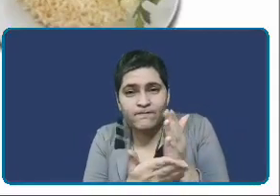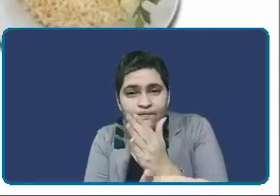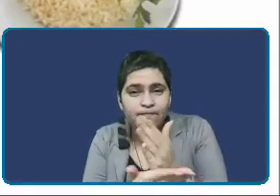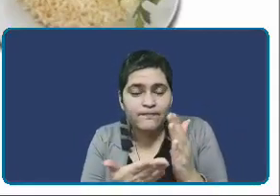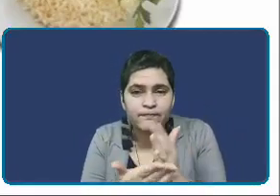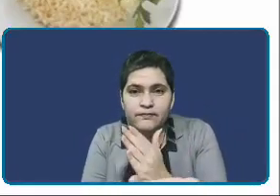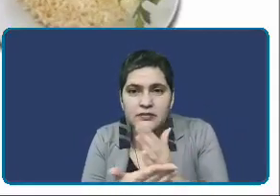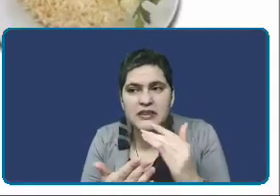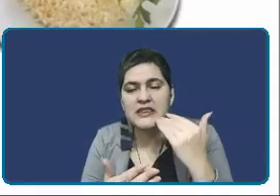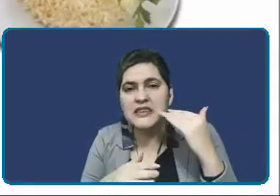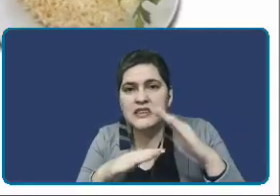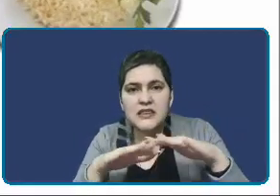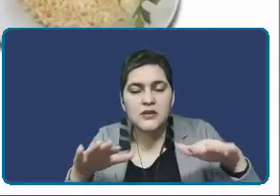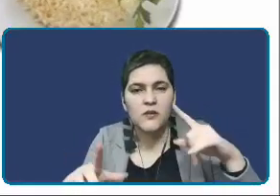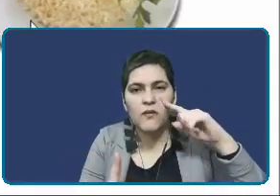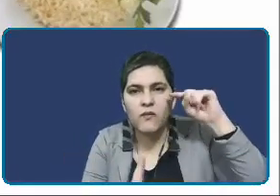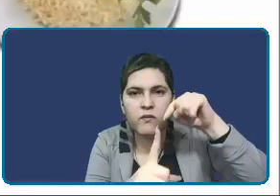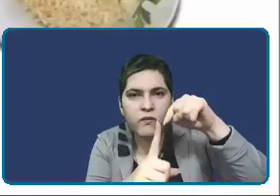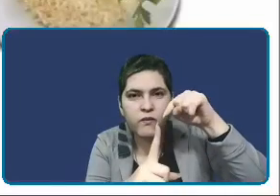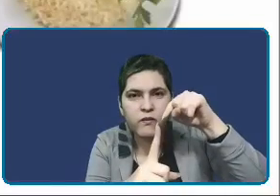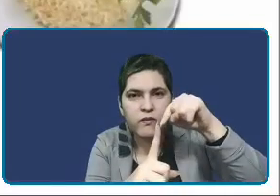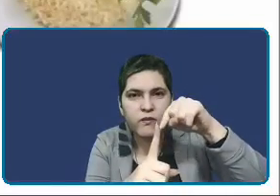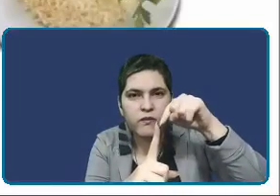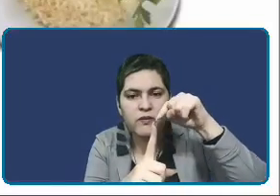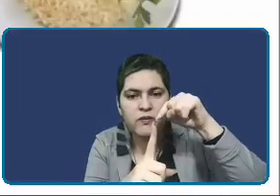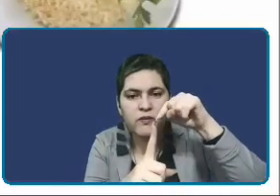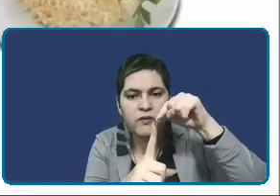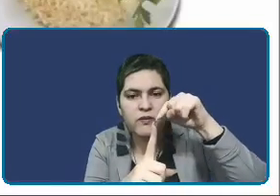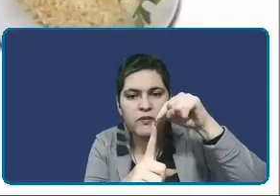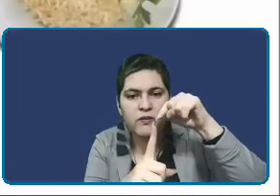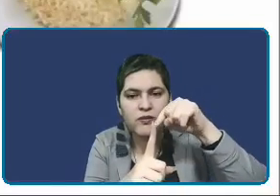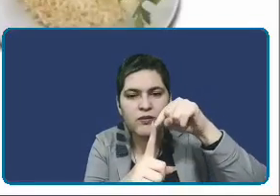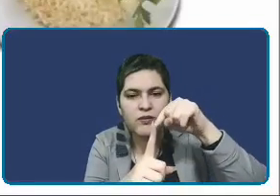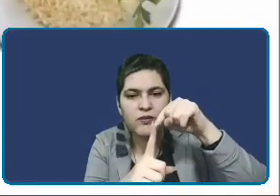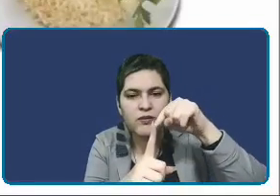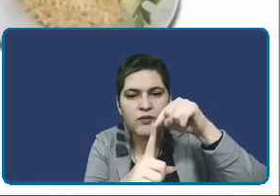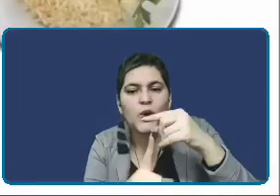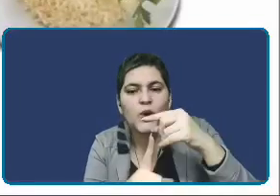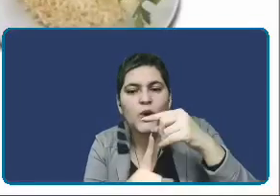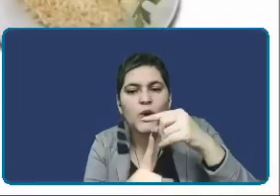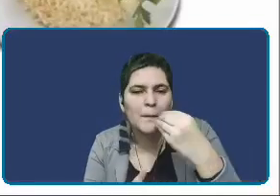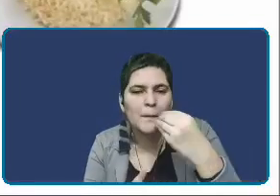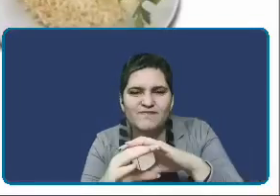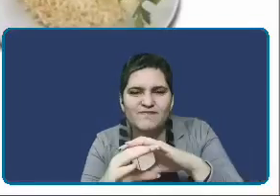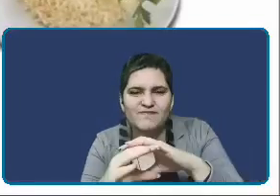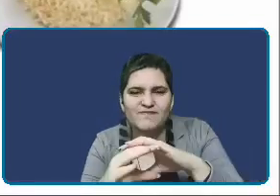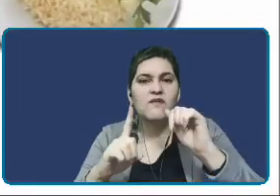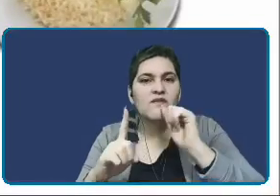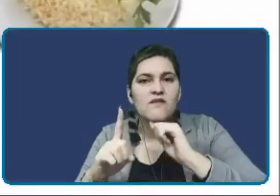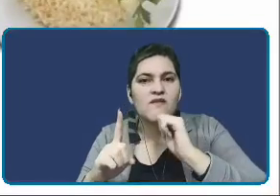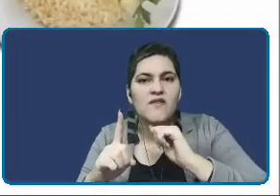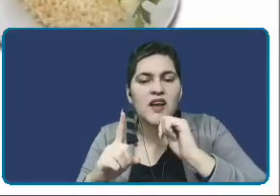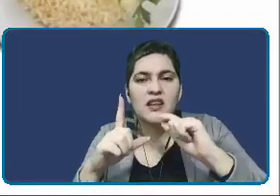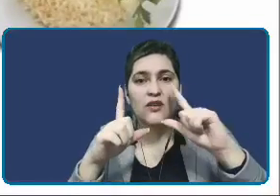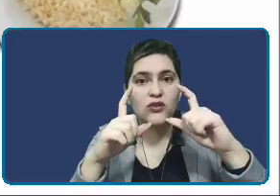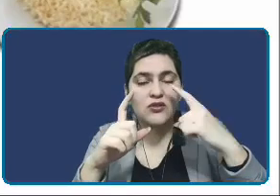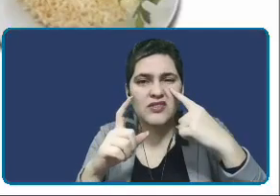van a preferir entonces este tipo de alimentos o los que no están puestos acá en la foto, que son los procesados. Y ahí